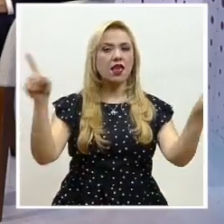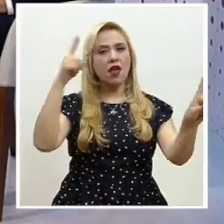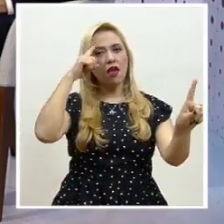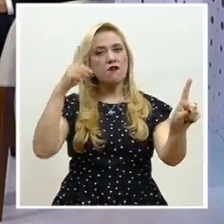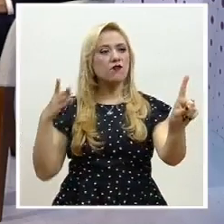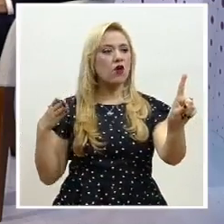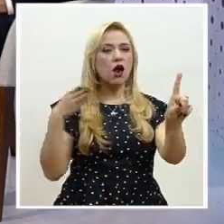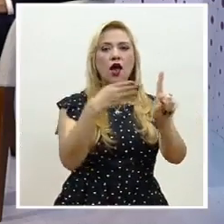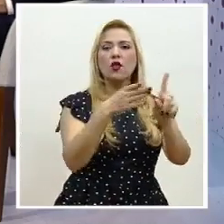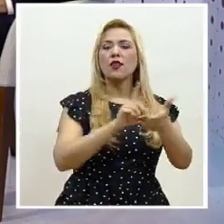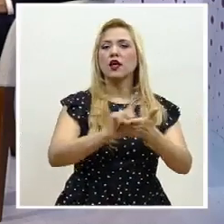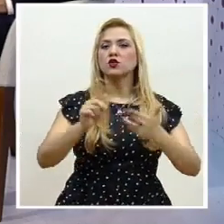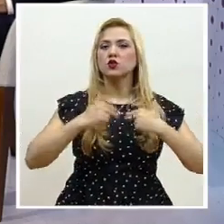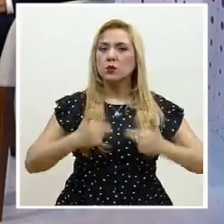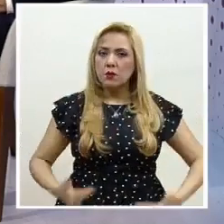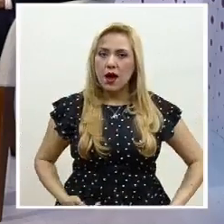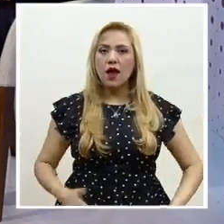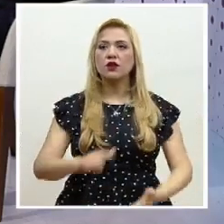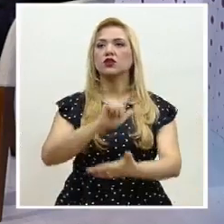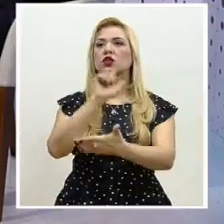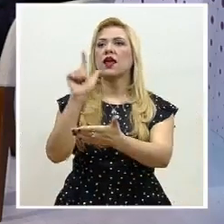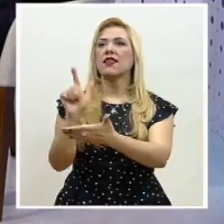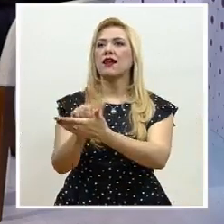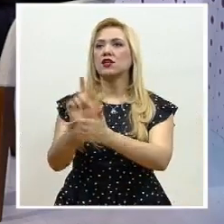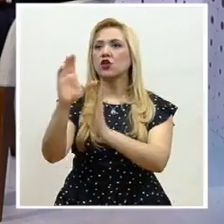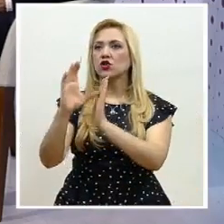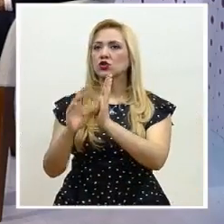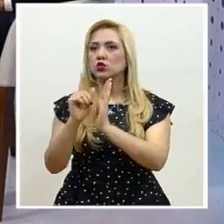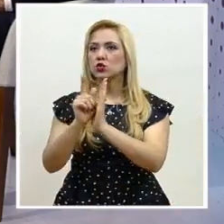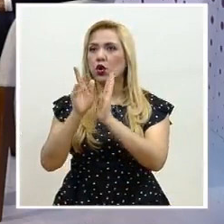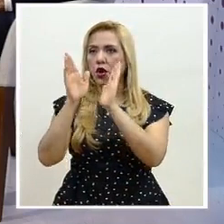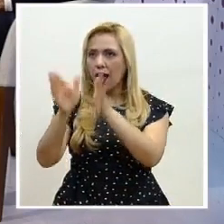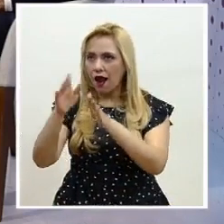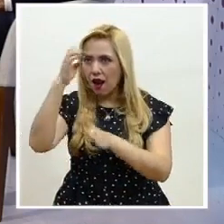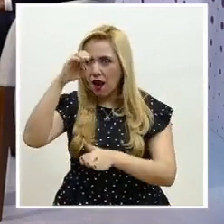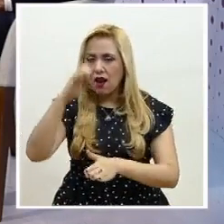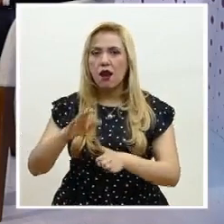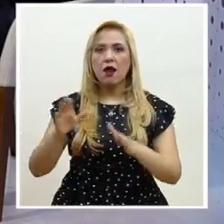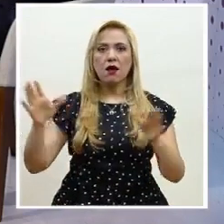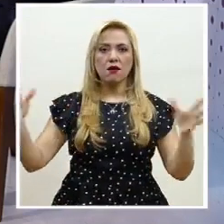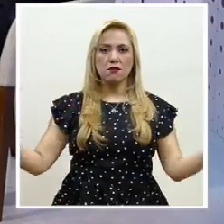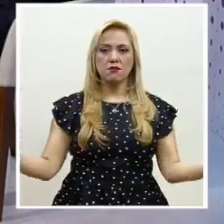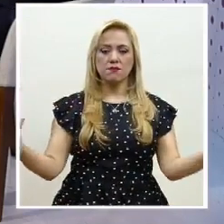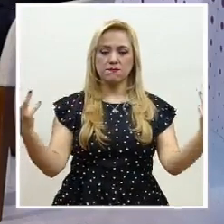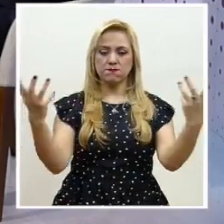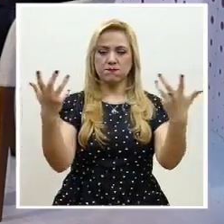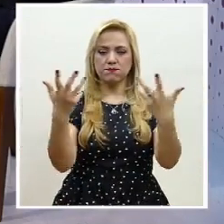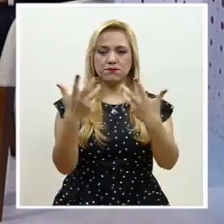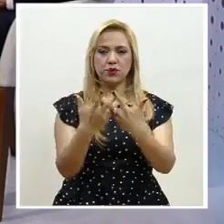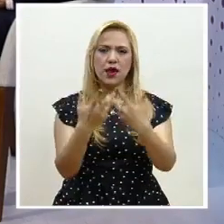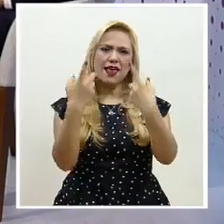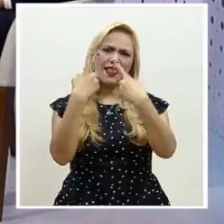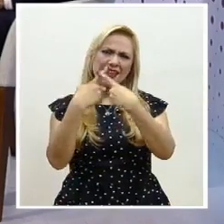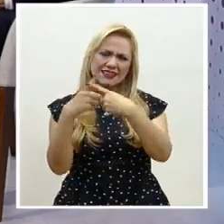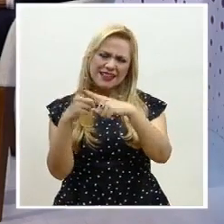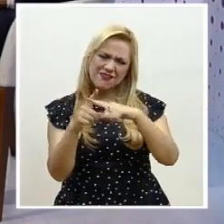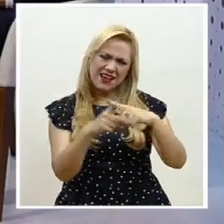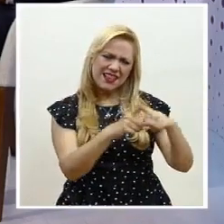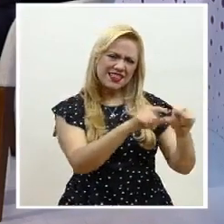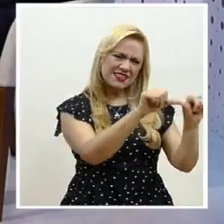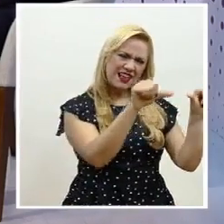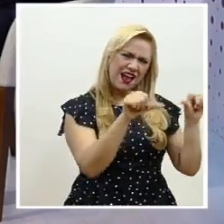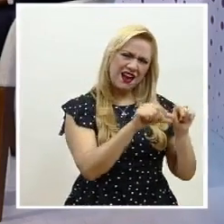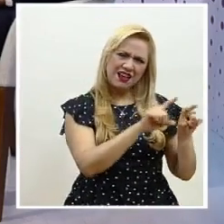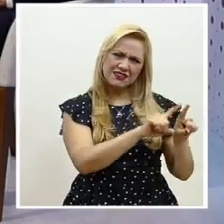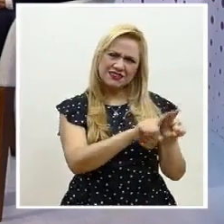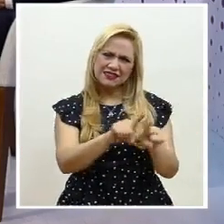a los derechos humanos, al derecho constitucional, a buscar soluciones que te permitan integrar el derecho desde distintas perspectivas,